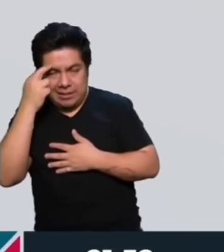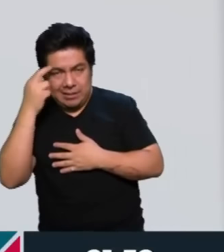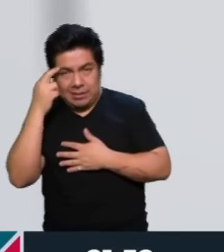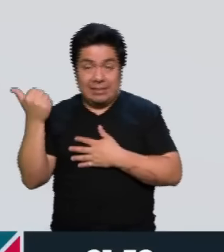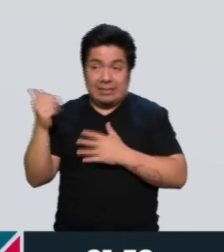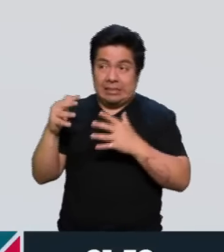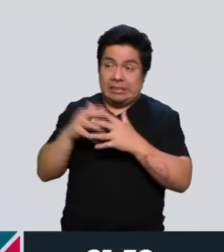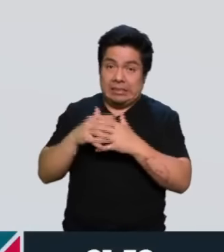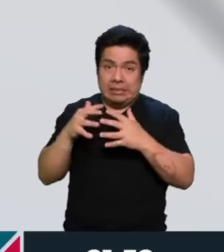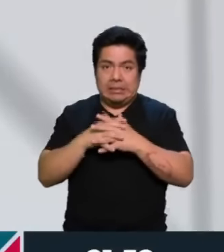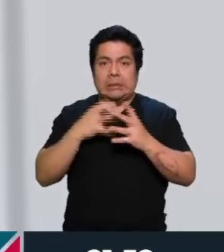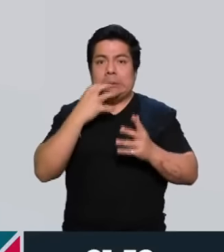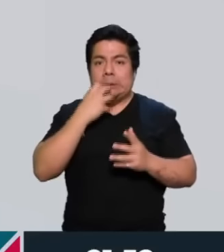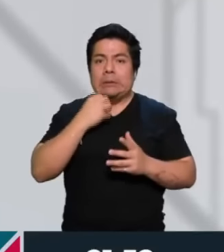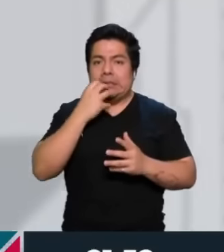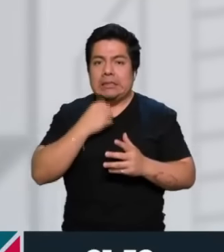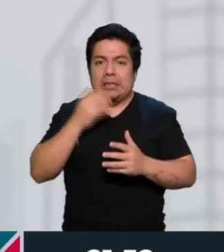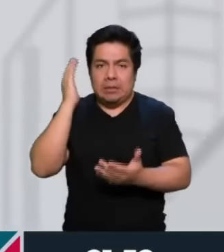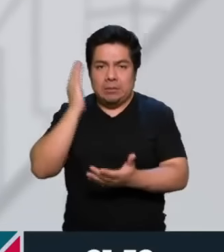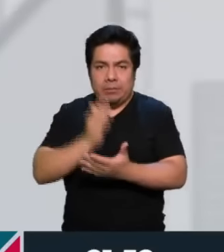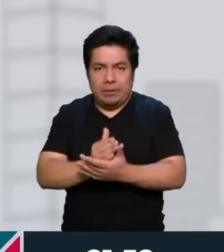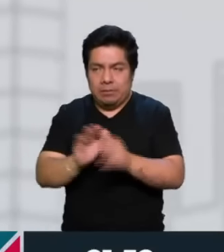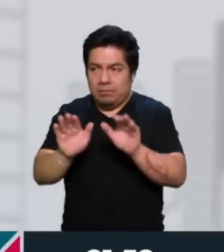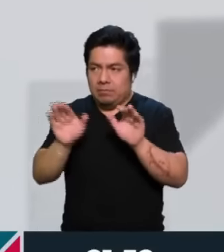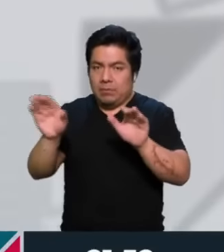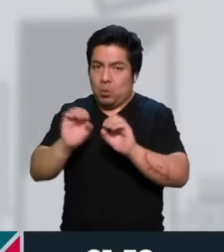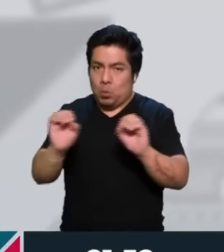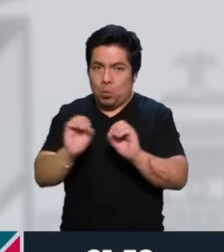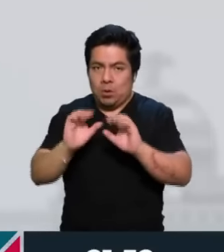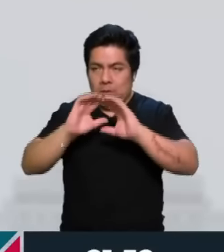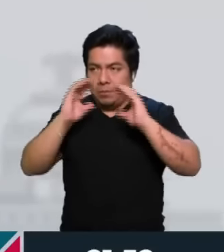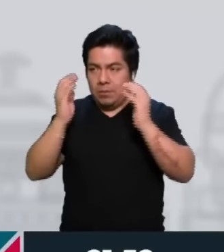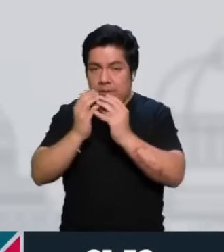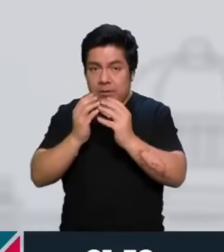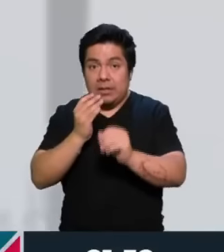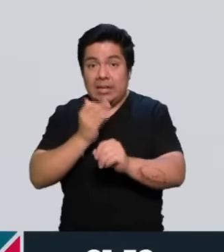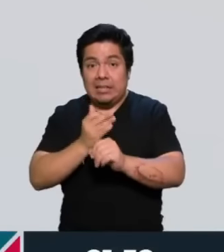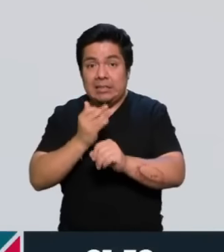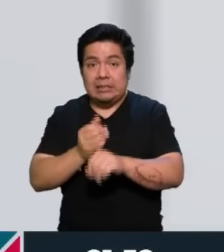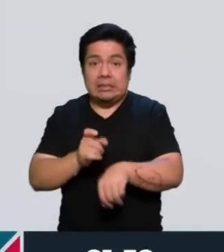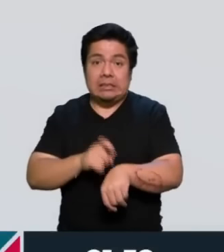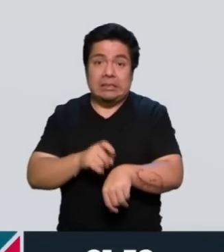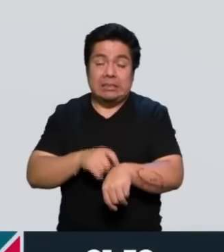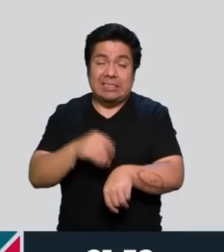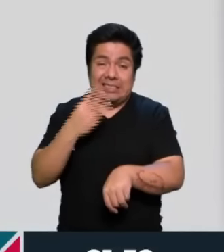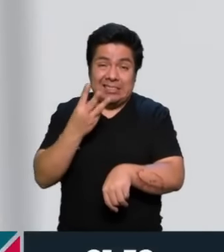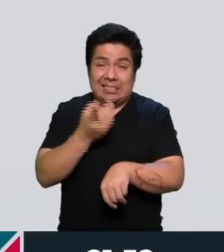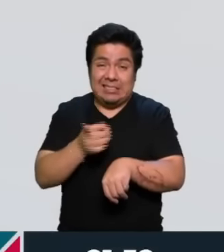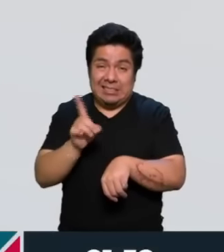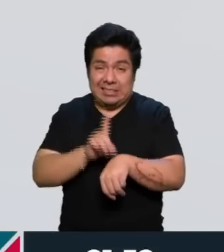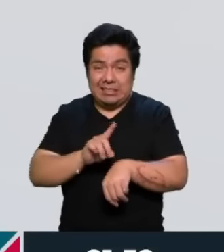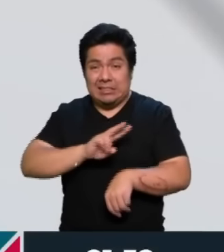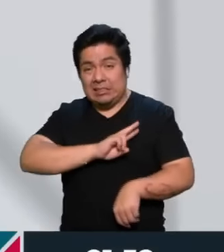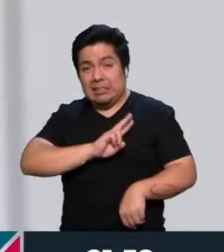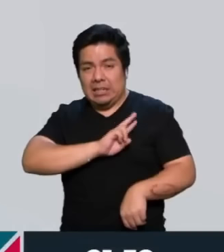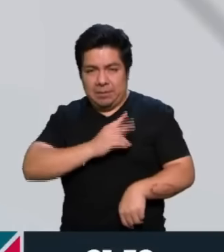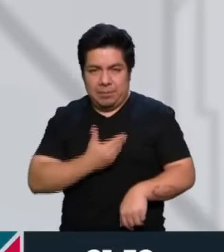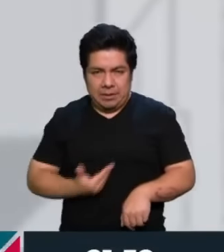guerras que Israel prácticamente paraba todos los misiles con el Domo de hierro bueno se retrasó TR días la vicepresidenta